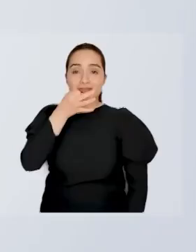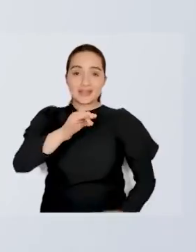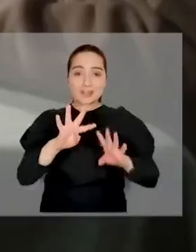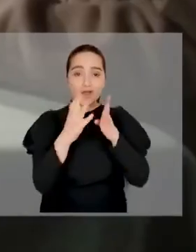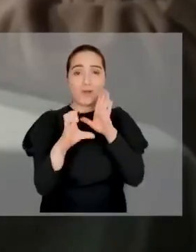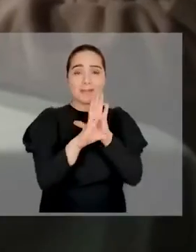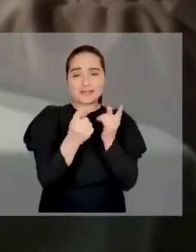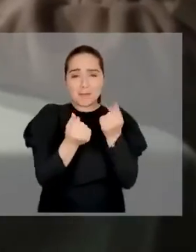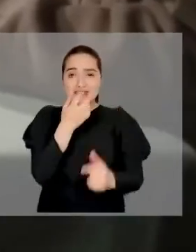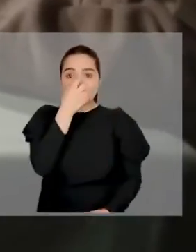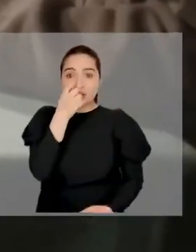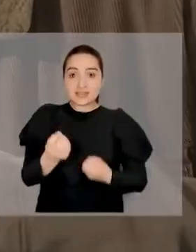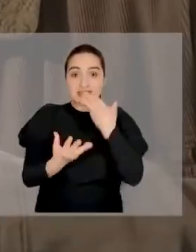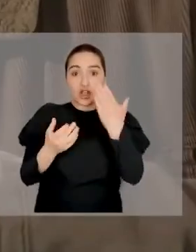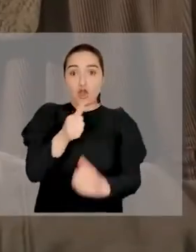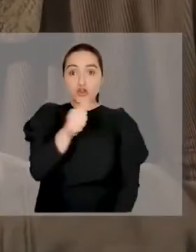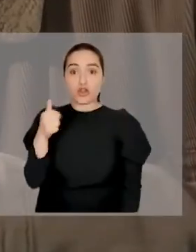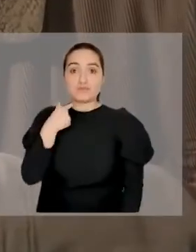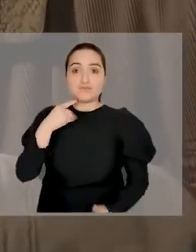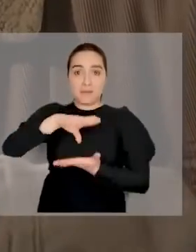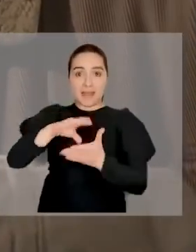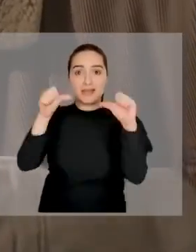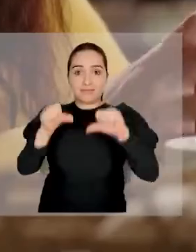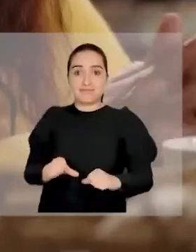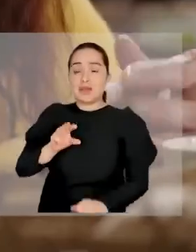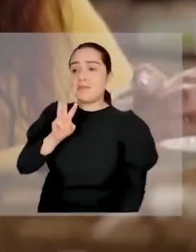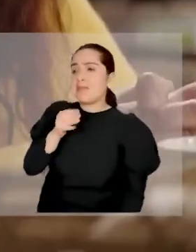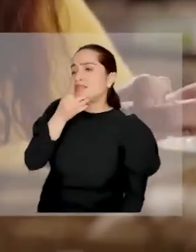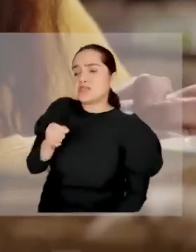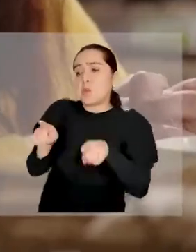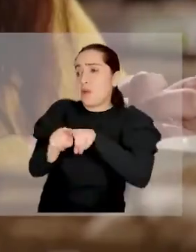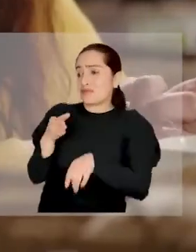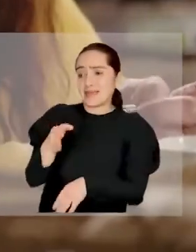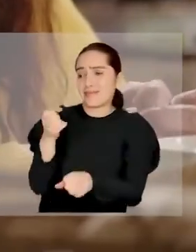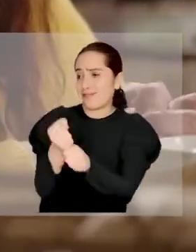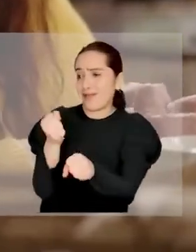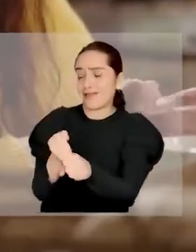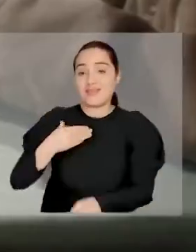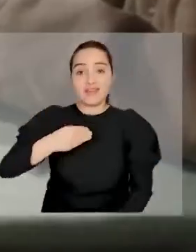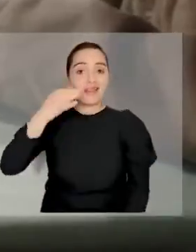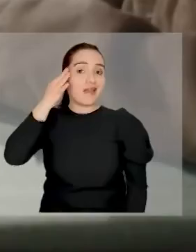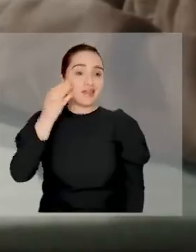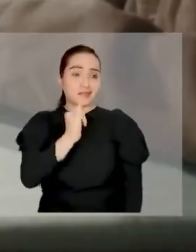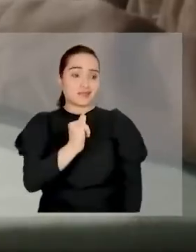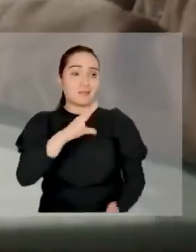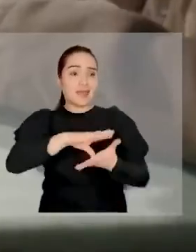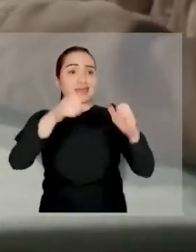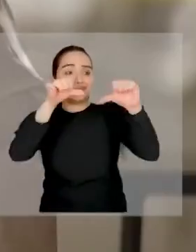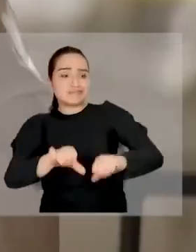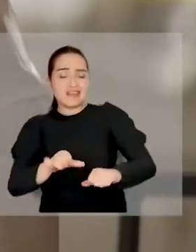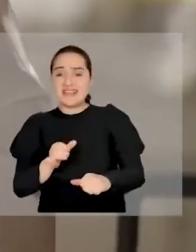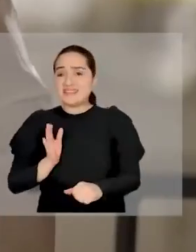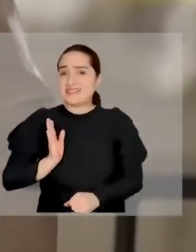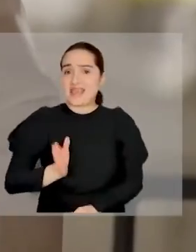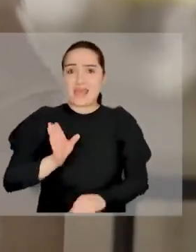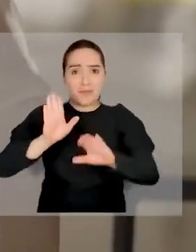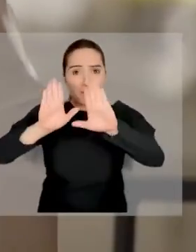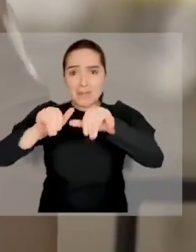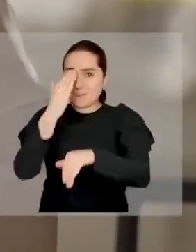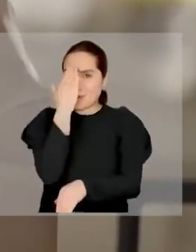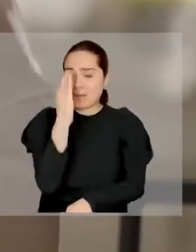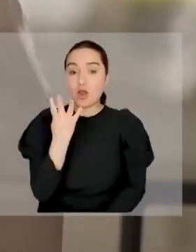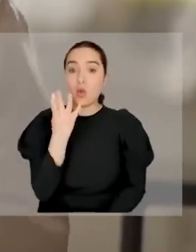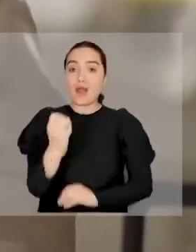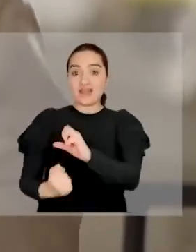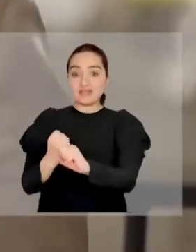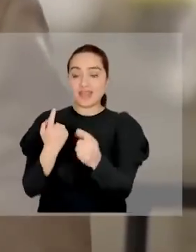Esto del ciclo constituyente nos va a salir caro. El país se va a ir a la cresta. Ay, no diga eso, si hay que trabajar igual nomás. Claro que se va a ir a la cresta. Pero si seguimos con este